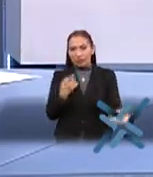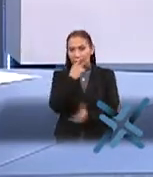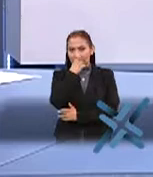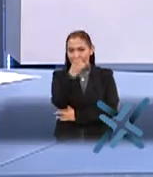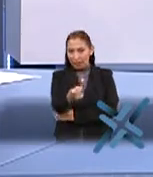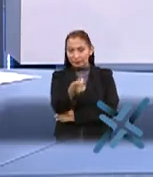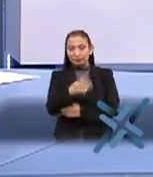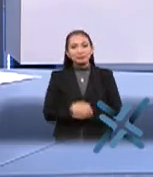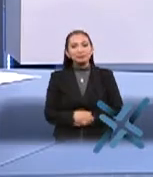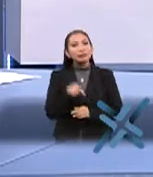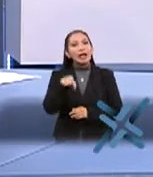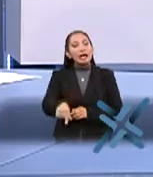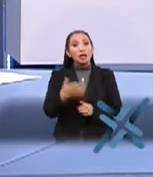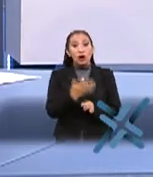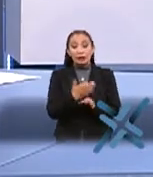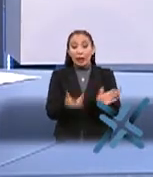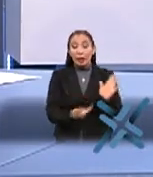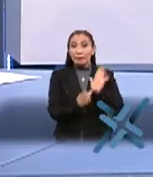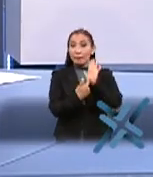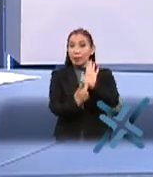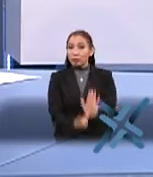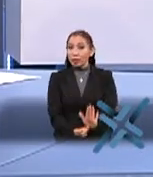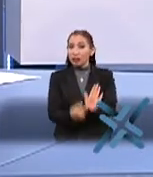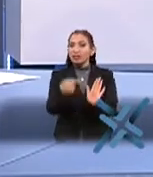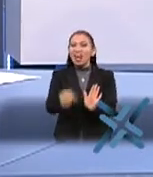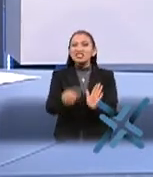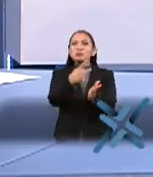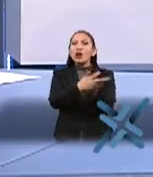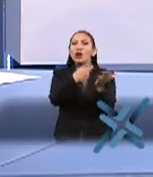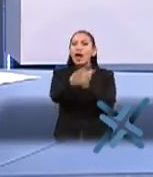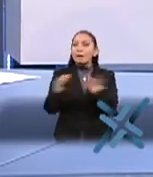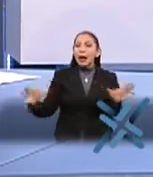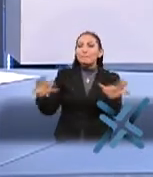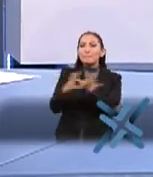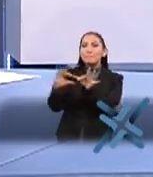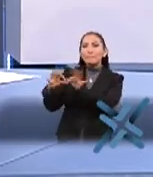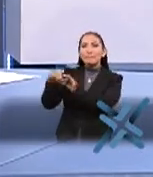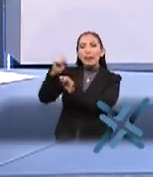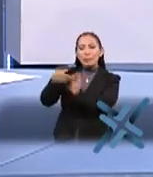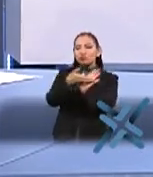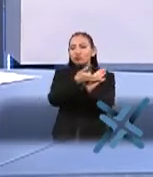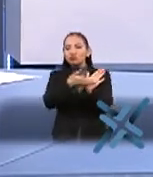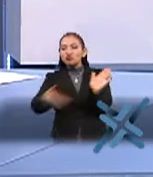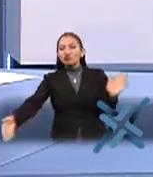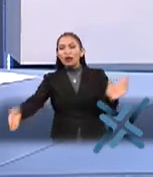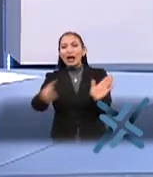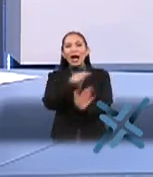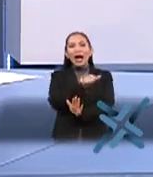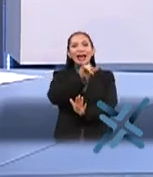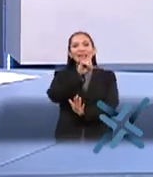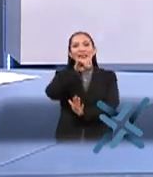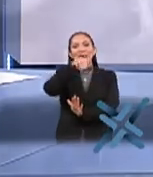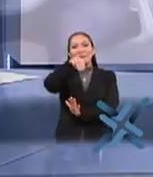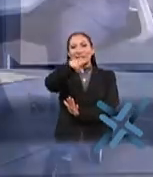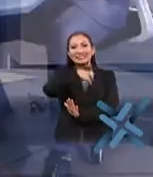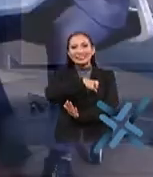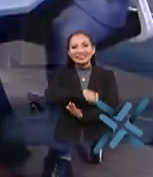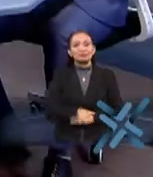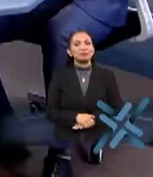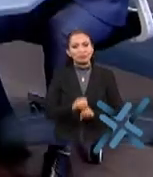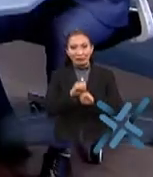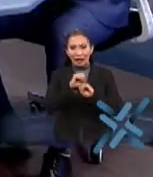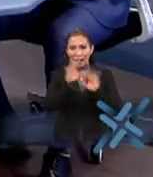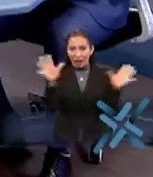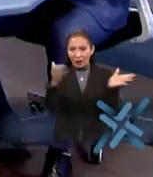antes del corte, es el turno de presentar nuestros programas hermanos, los programas que conforman la IED MX. Así es,